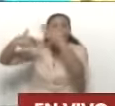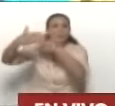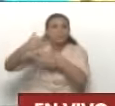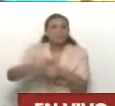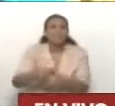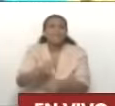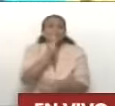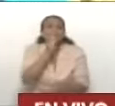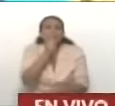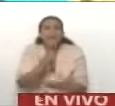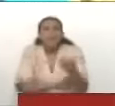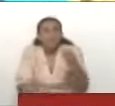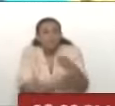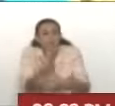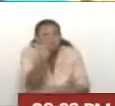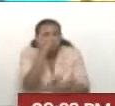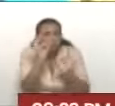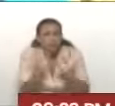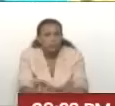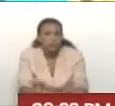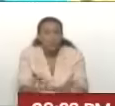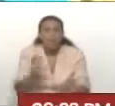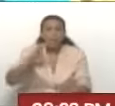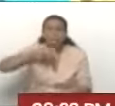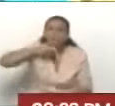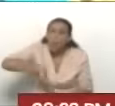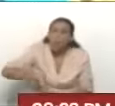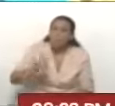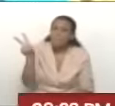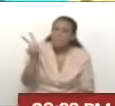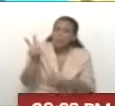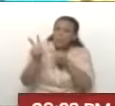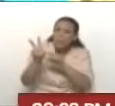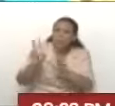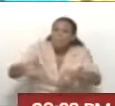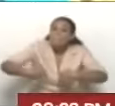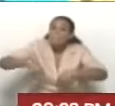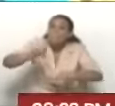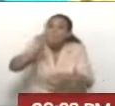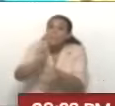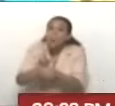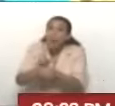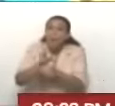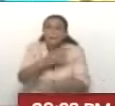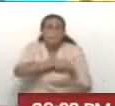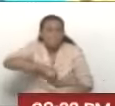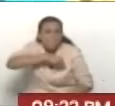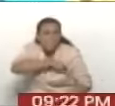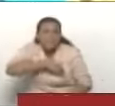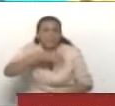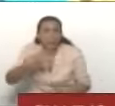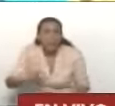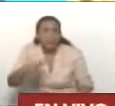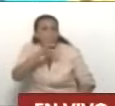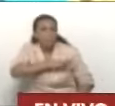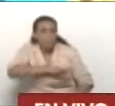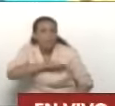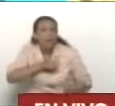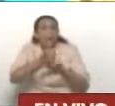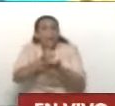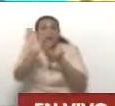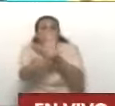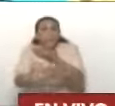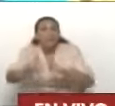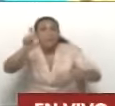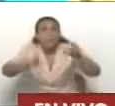¿Quién fundó en la historia de Venezuela por primera vez misiones sociales para proteger al